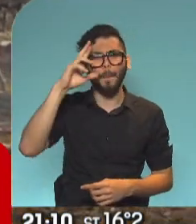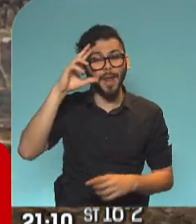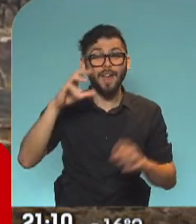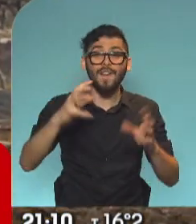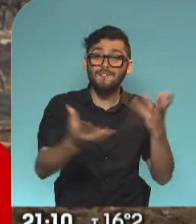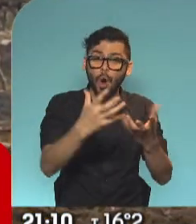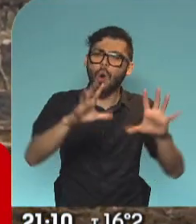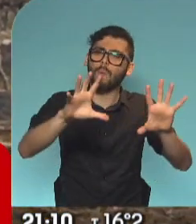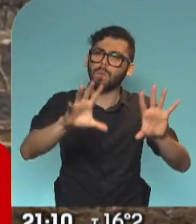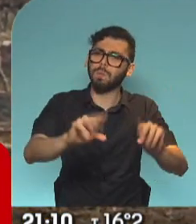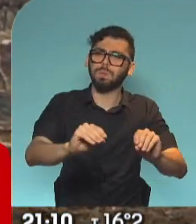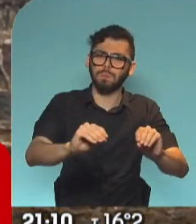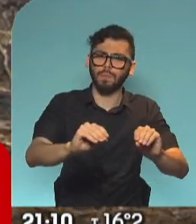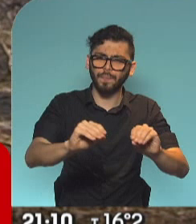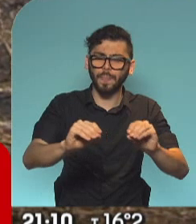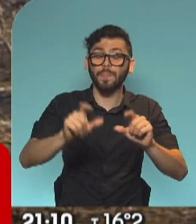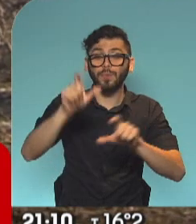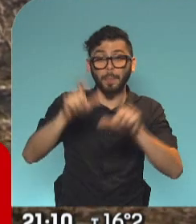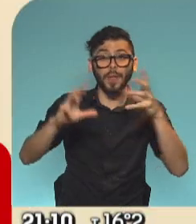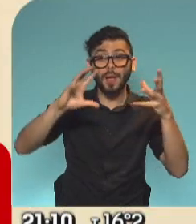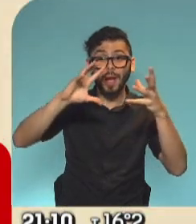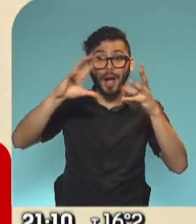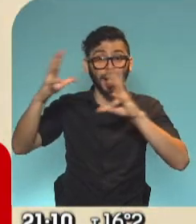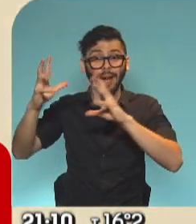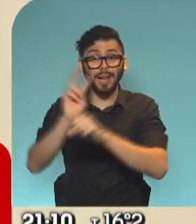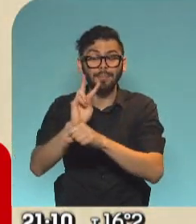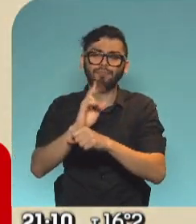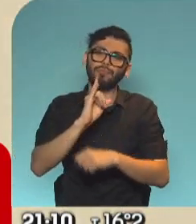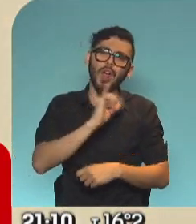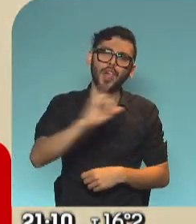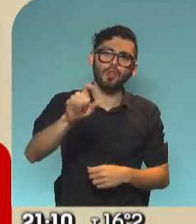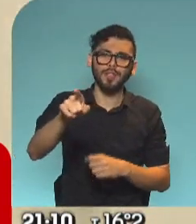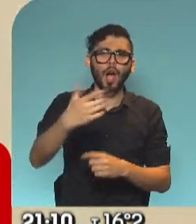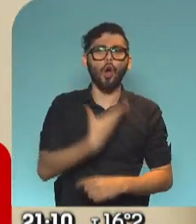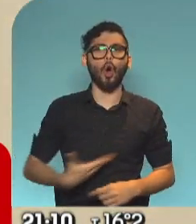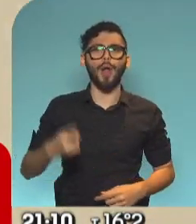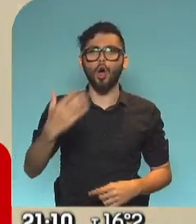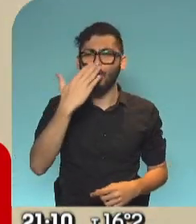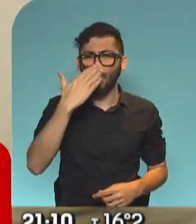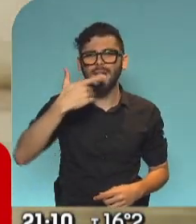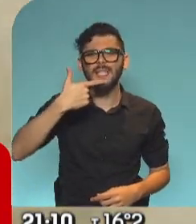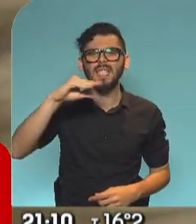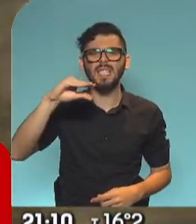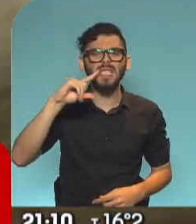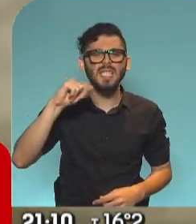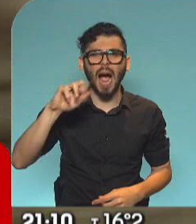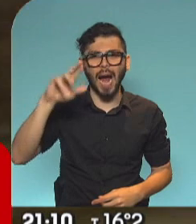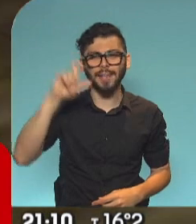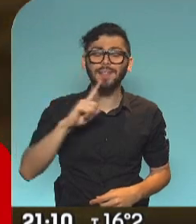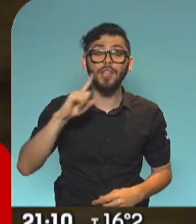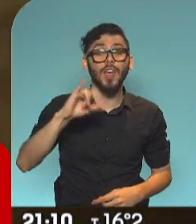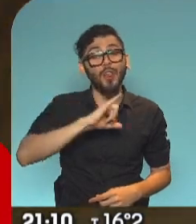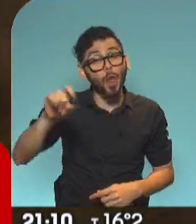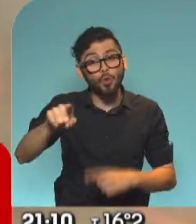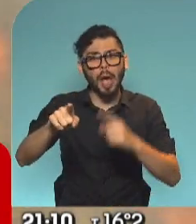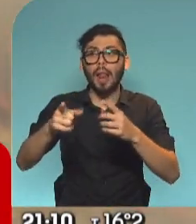ambientalistas denunciaron penalmente al gobernador Schiaretti de Córdoba por este desastre, ya que tardó mucho en pedir auxilio. En lo que va